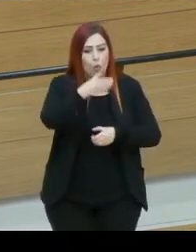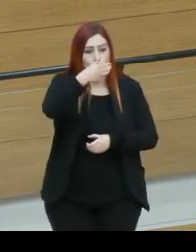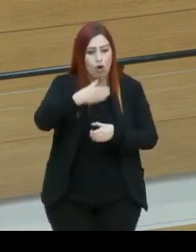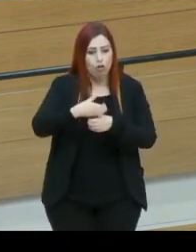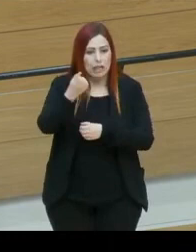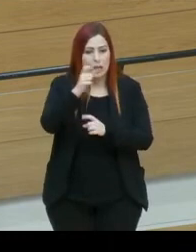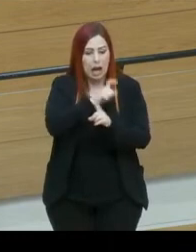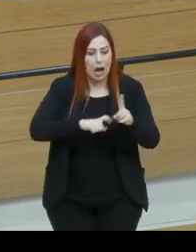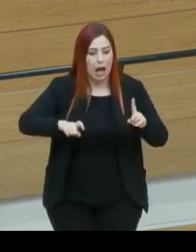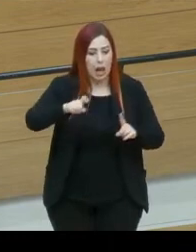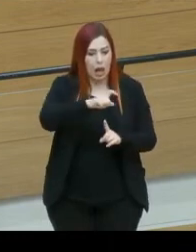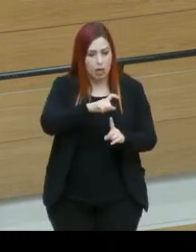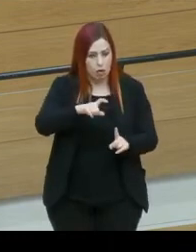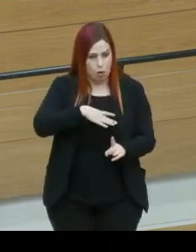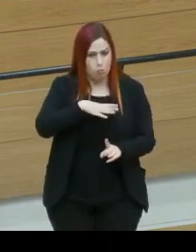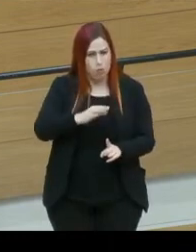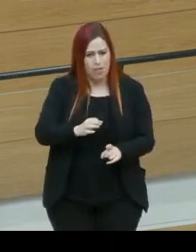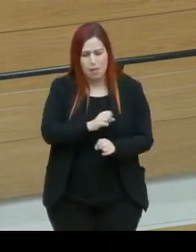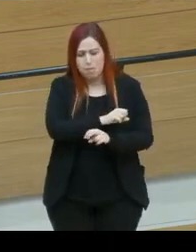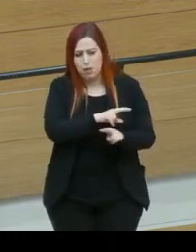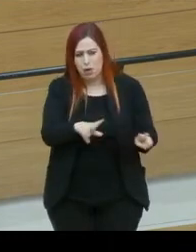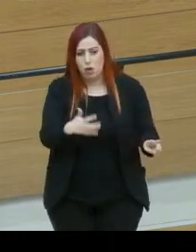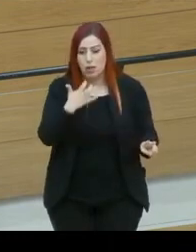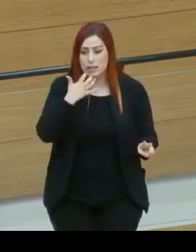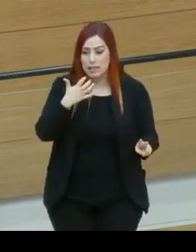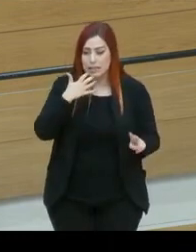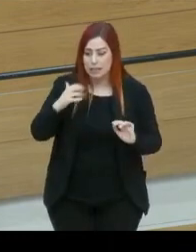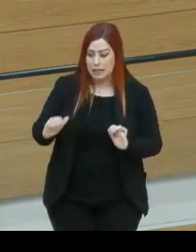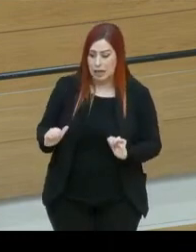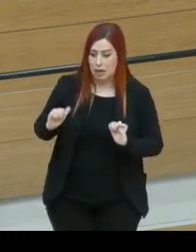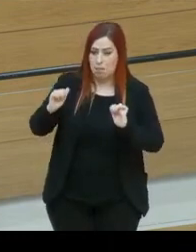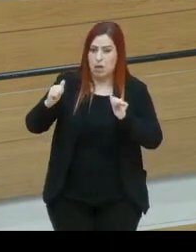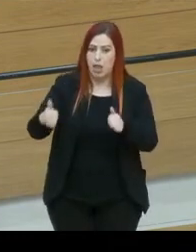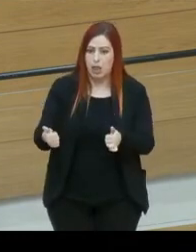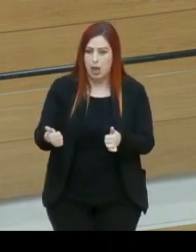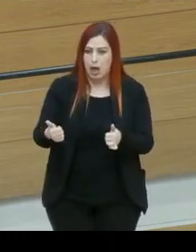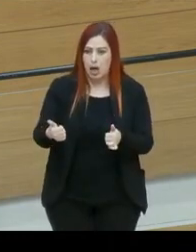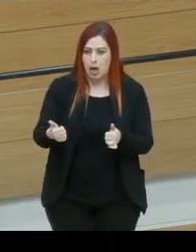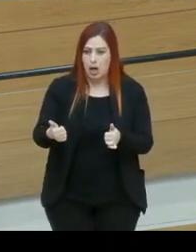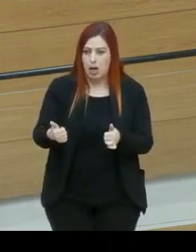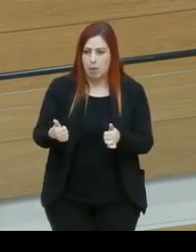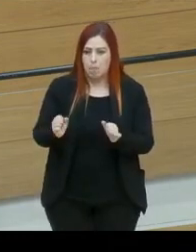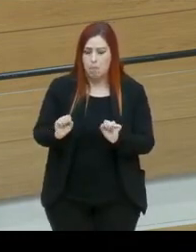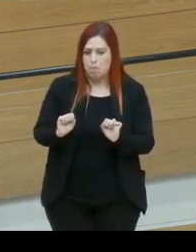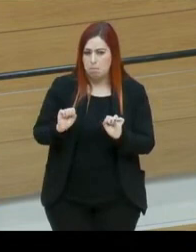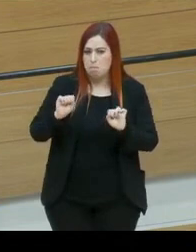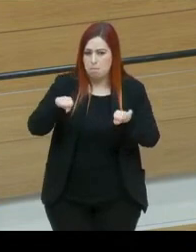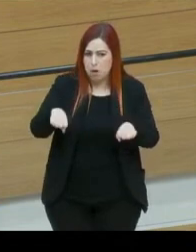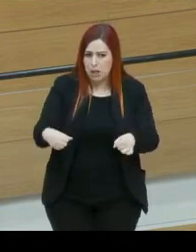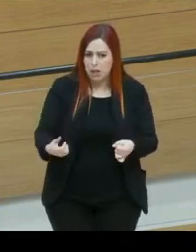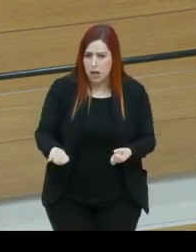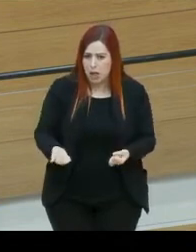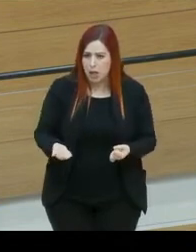año, ¿podría ser más peligroso que si empezara a tomarlo más tarde